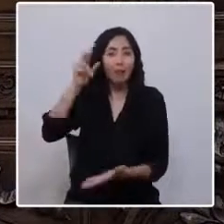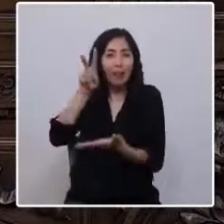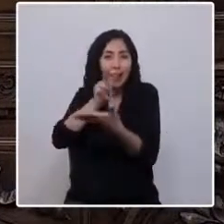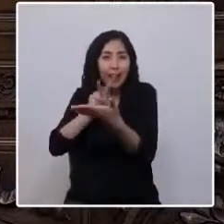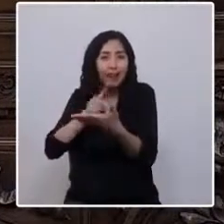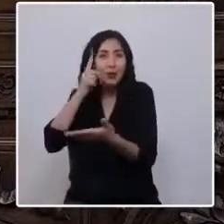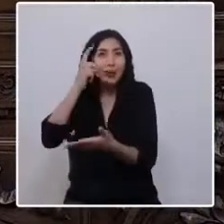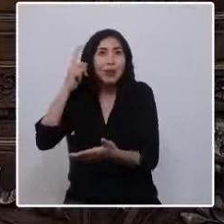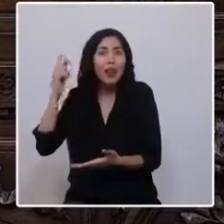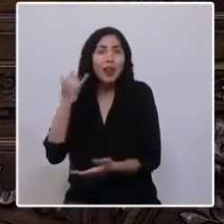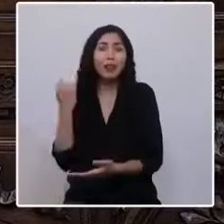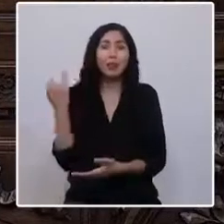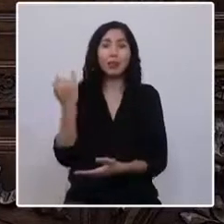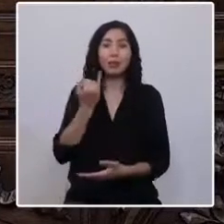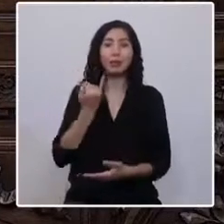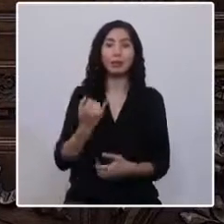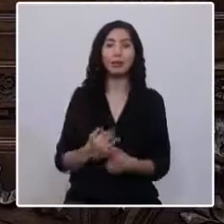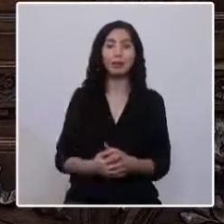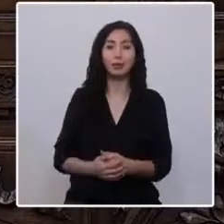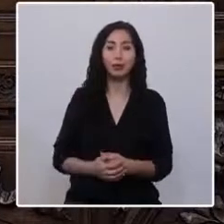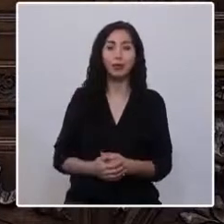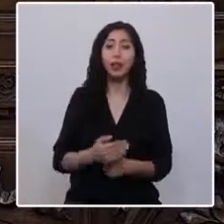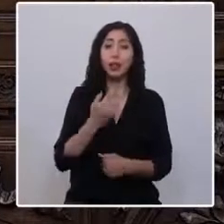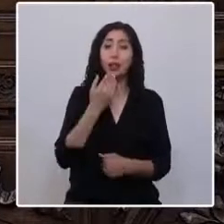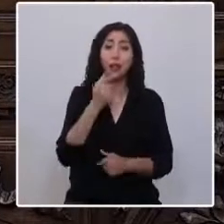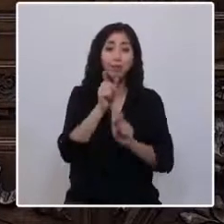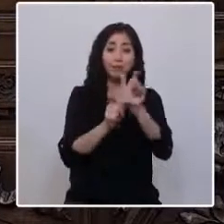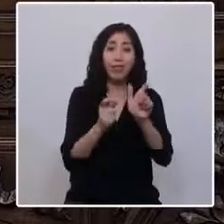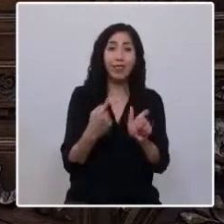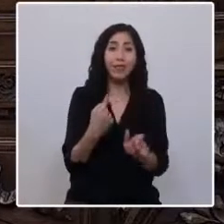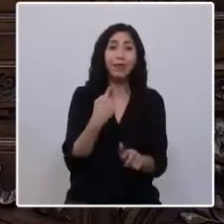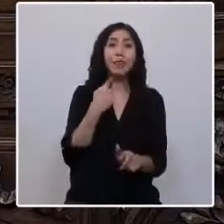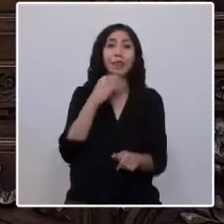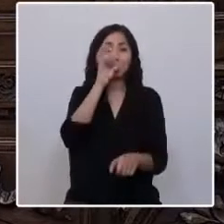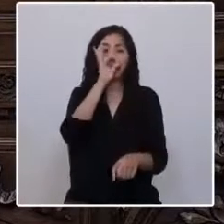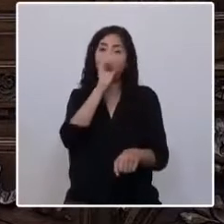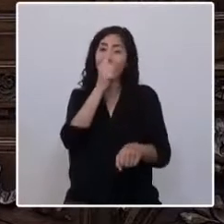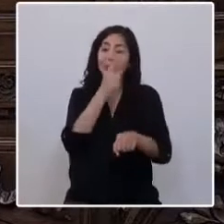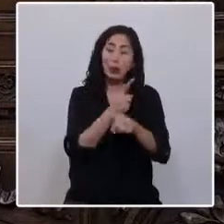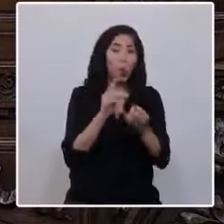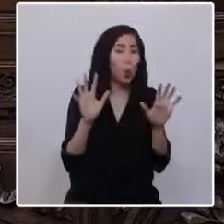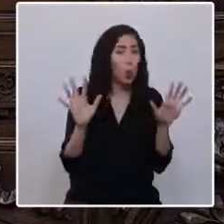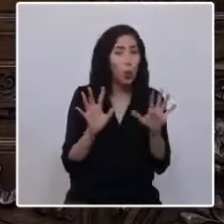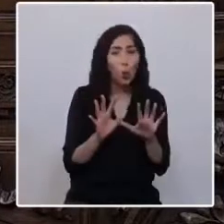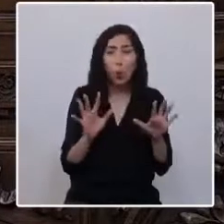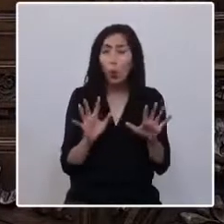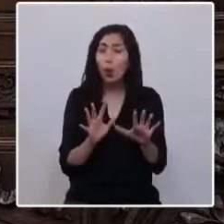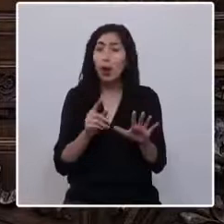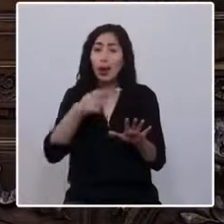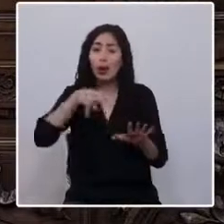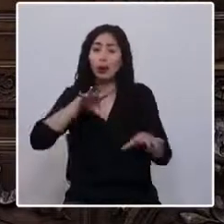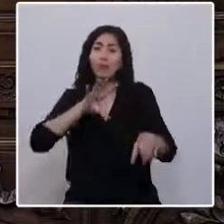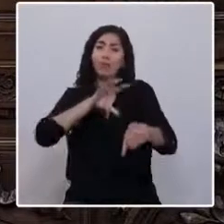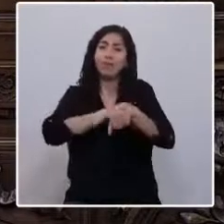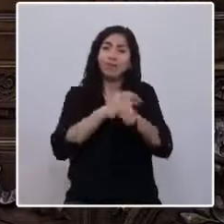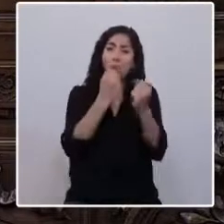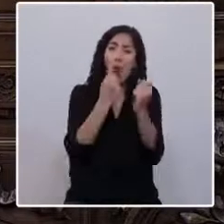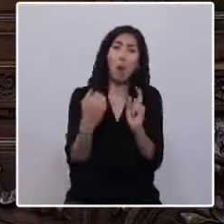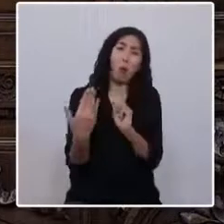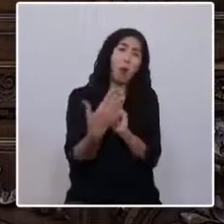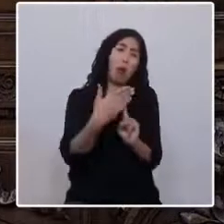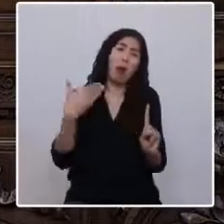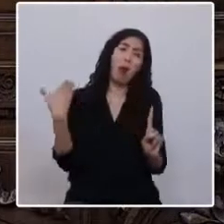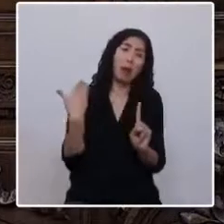y emancipación. A las víctimas de una dictadura feroz, apresadas, relegadas, torturadas y asesinadas